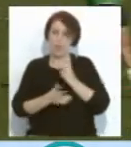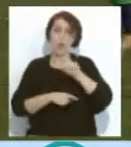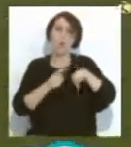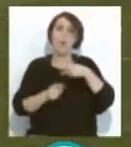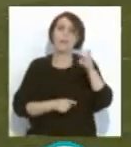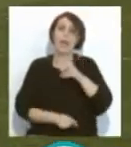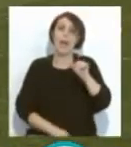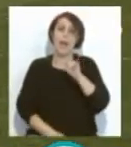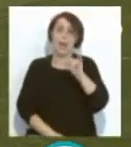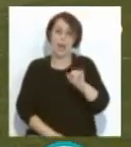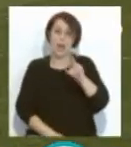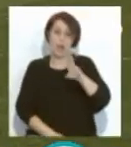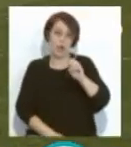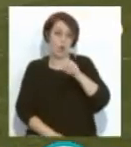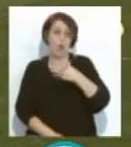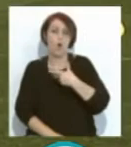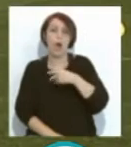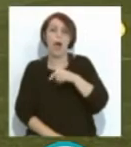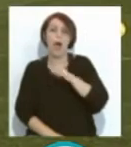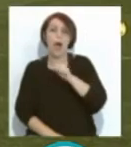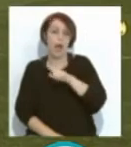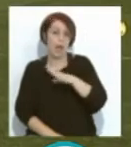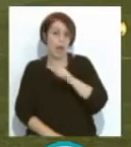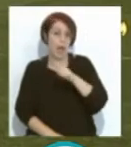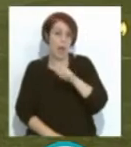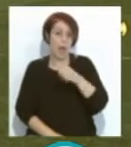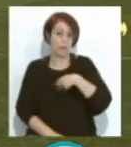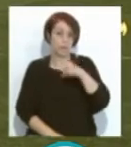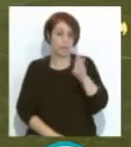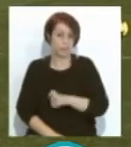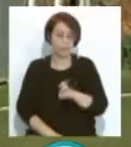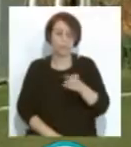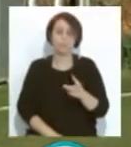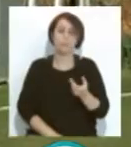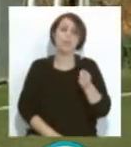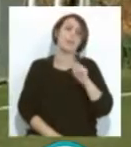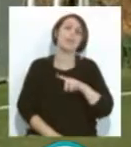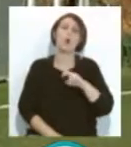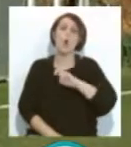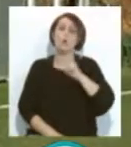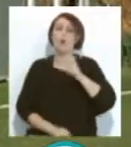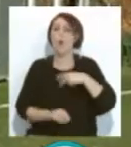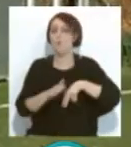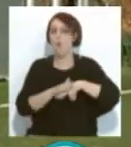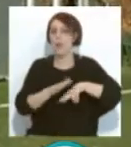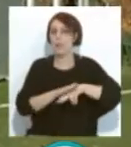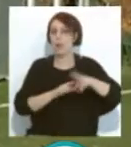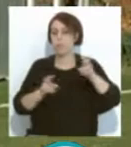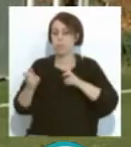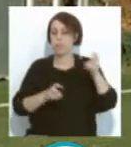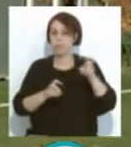Jairo, llega Pedro Alcalá, llegan también otros futbolistas